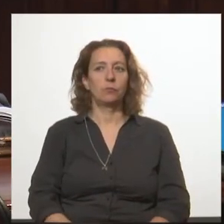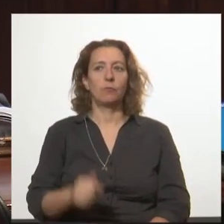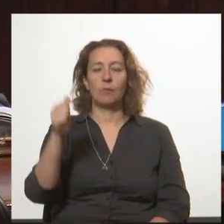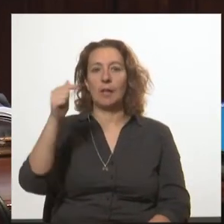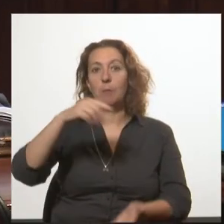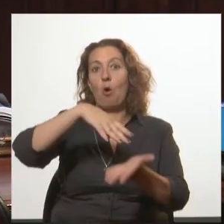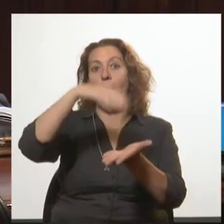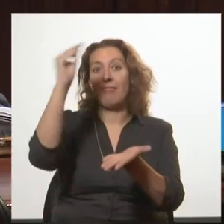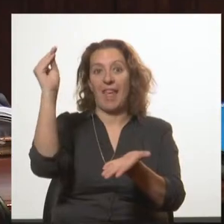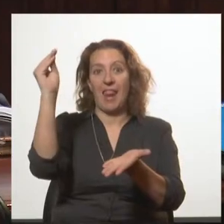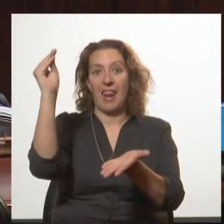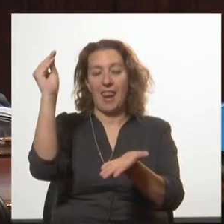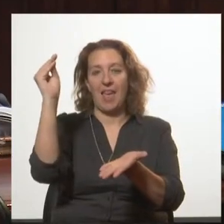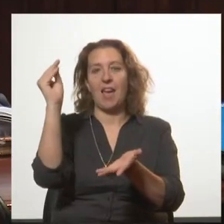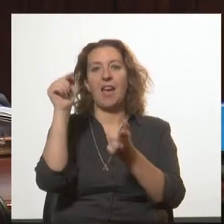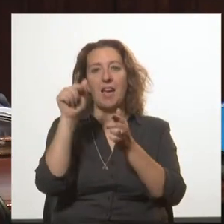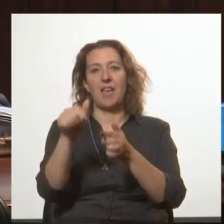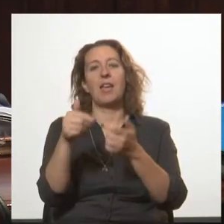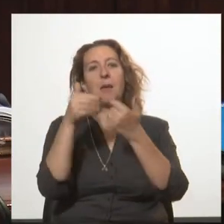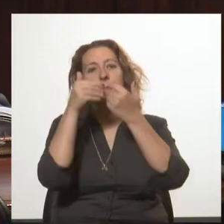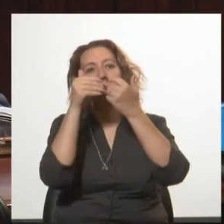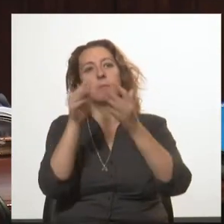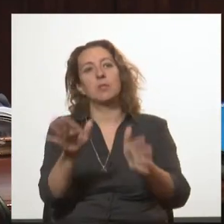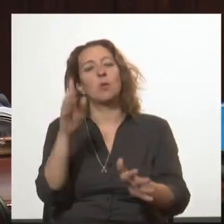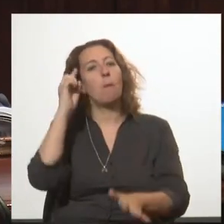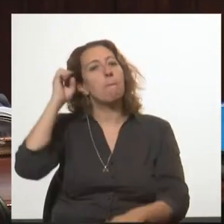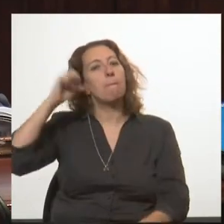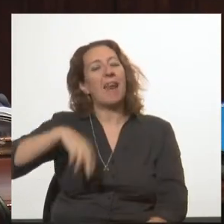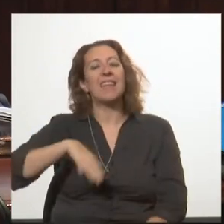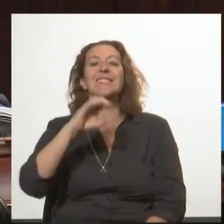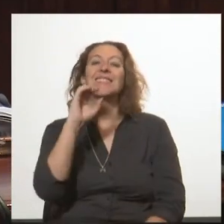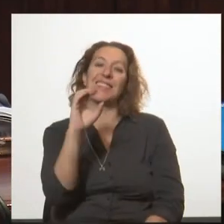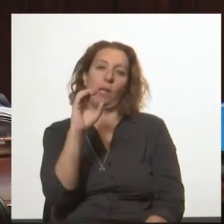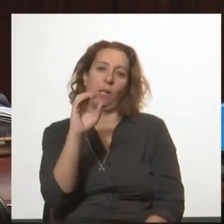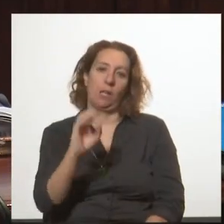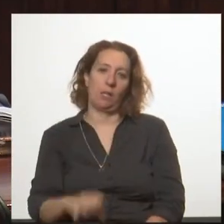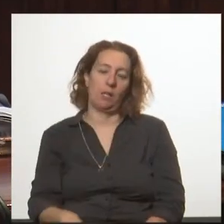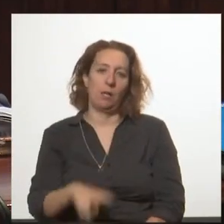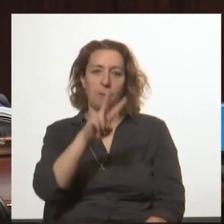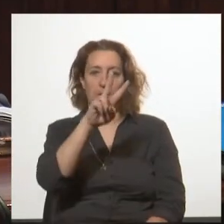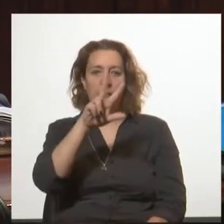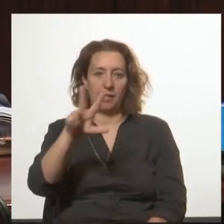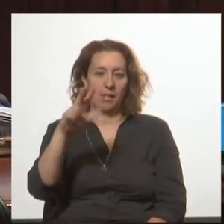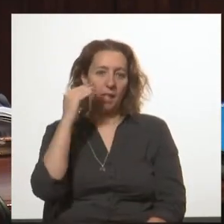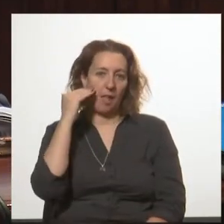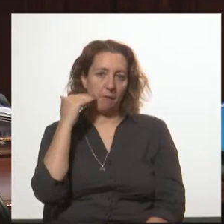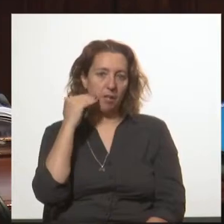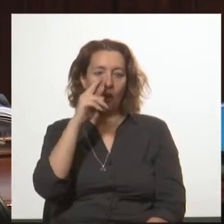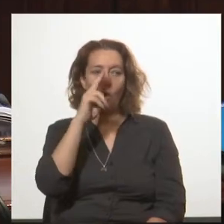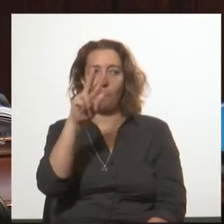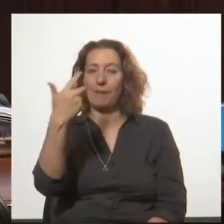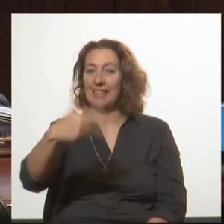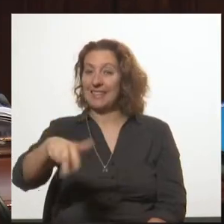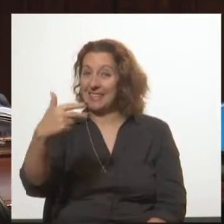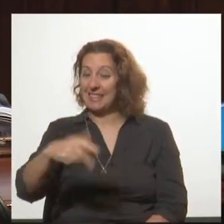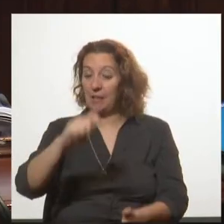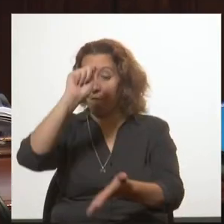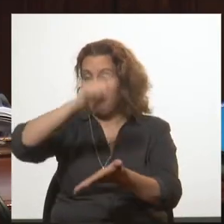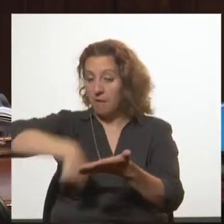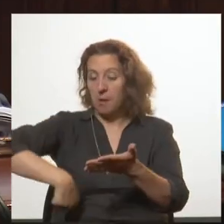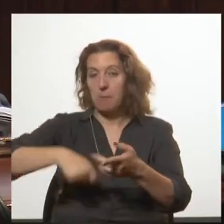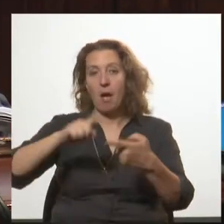con lo que se inició el plan se el 23 de abril del 2013 se firma el convenio